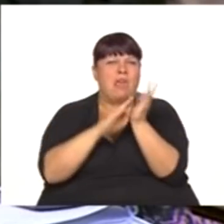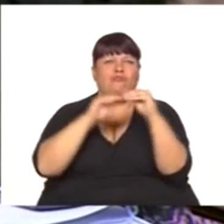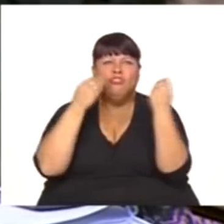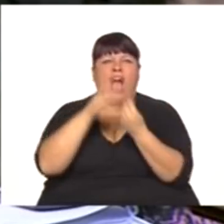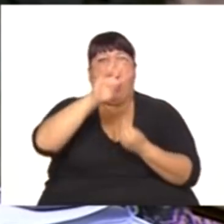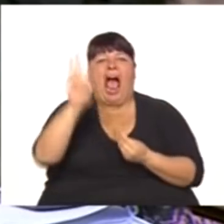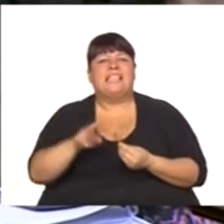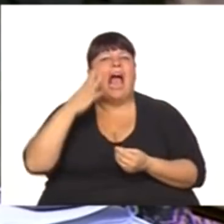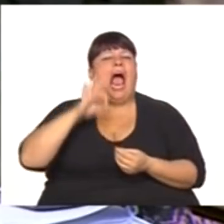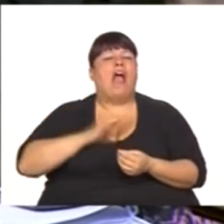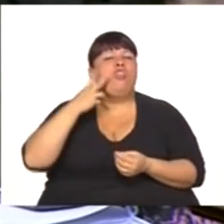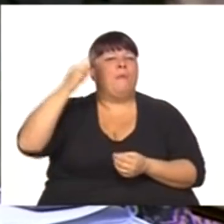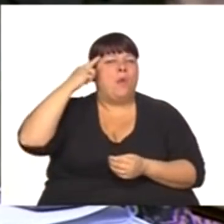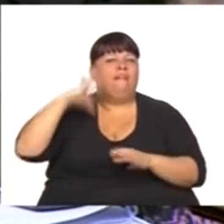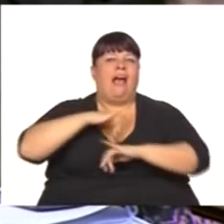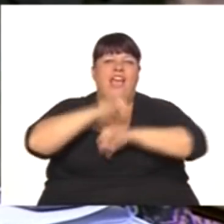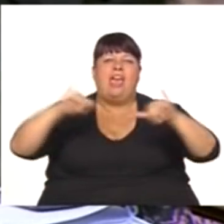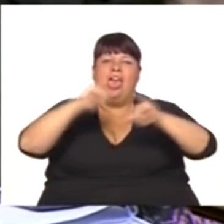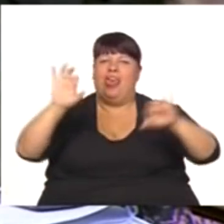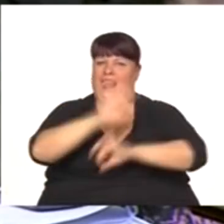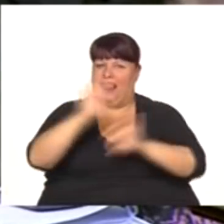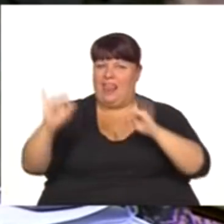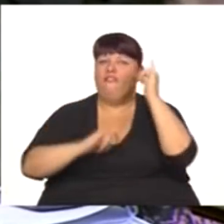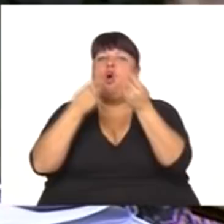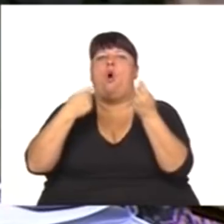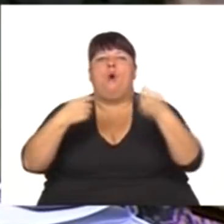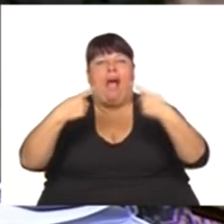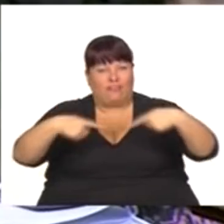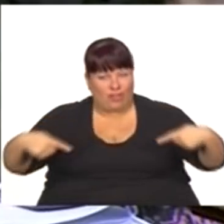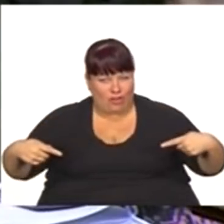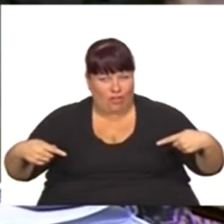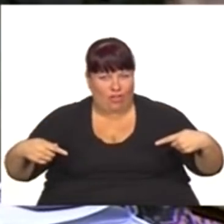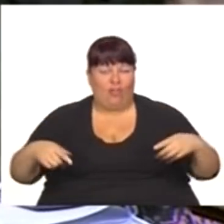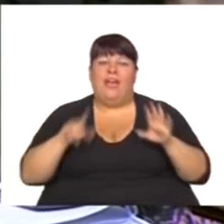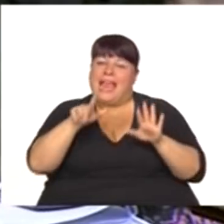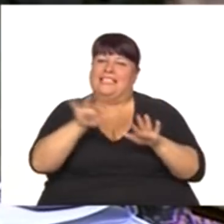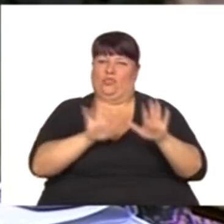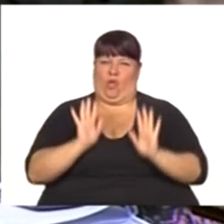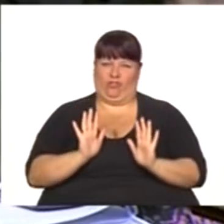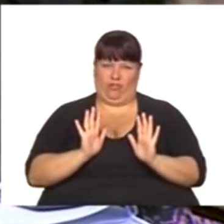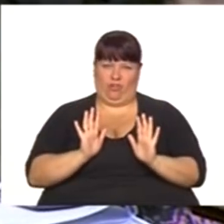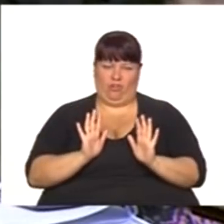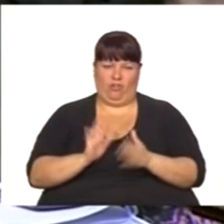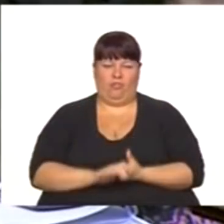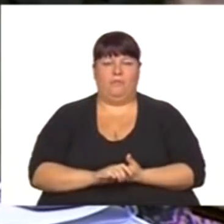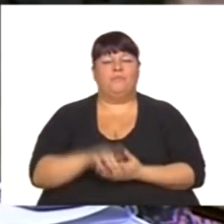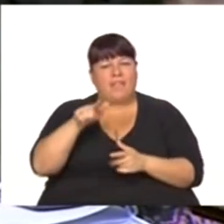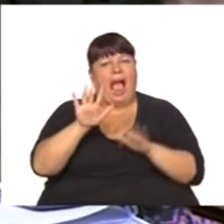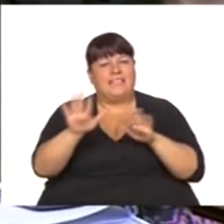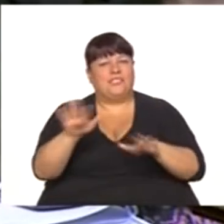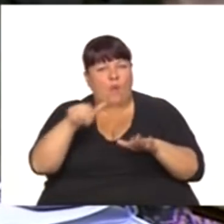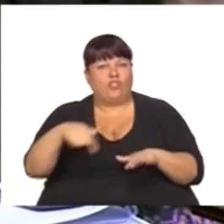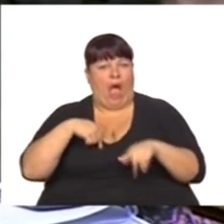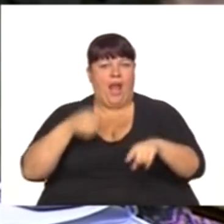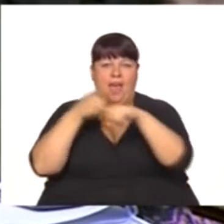y ANSES en el 2009 había dejado de publicar datos. Entonces, ese es el contexto. Ese es el contexto